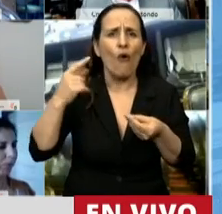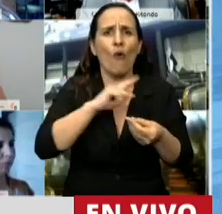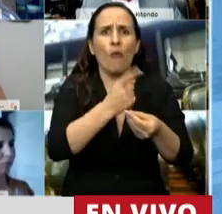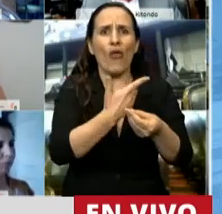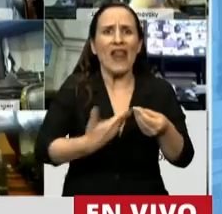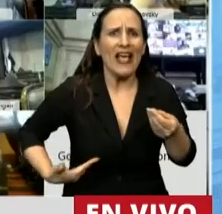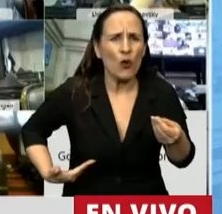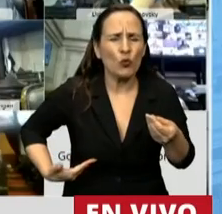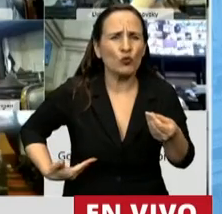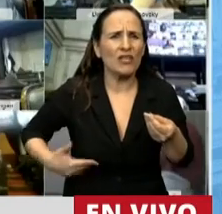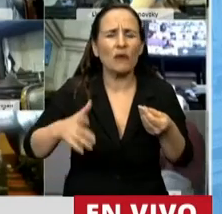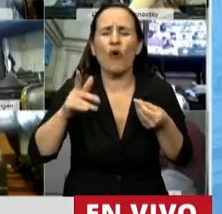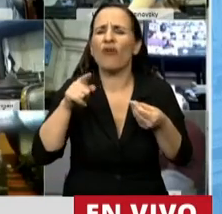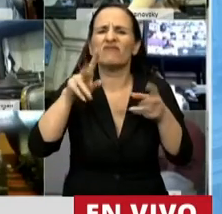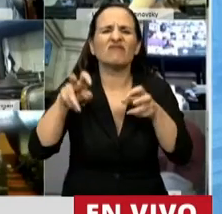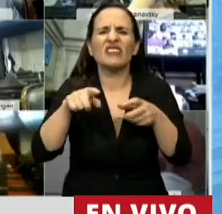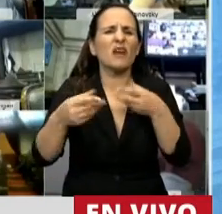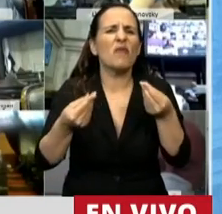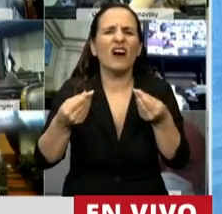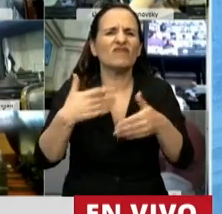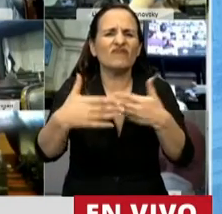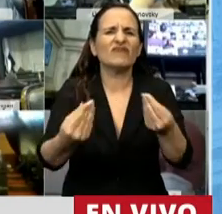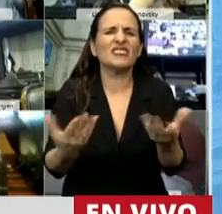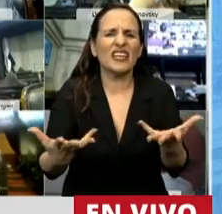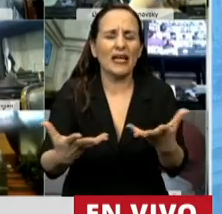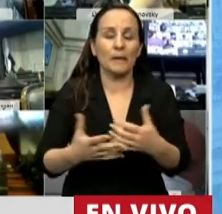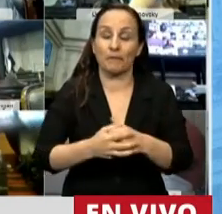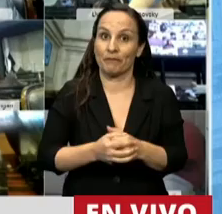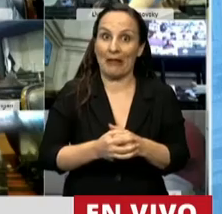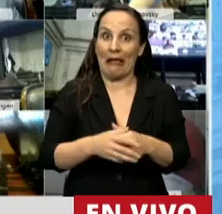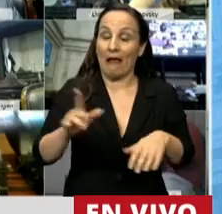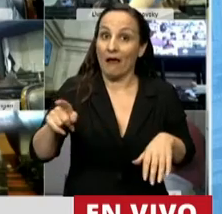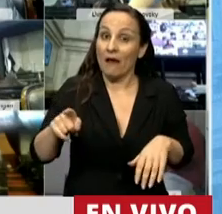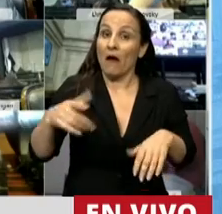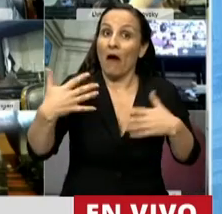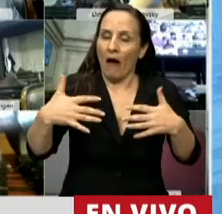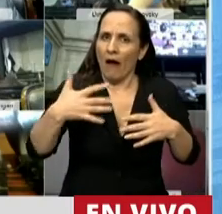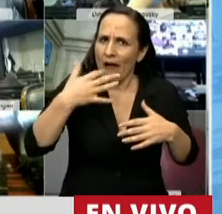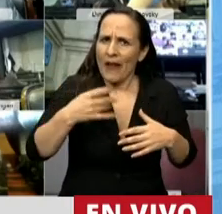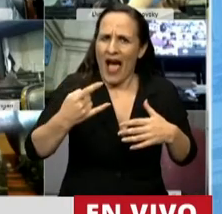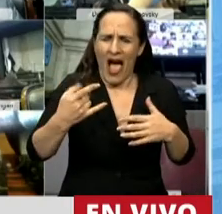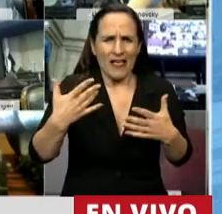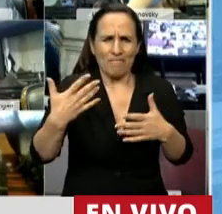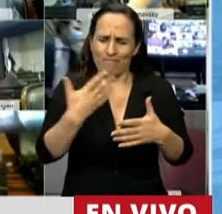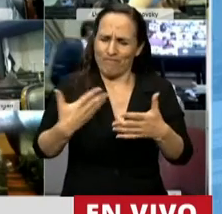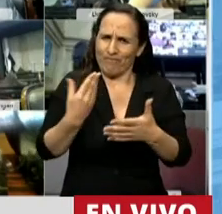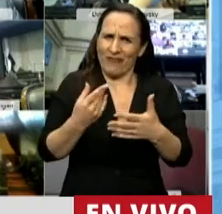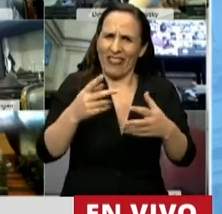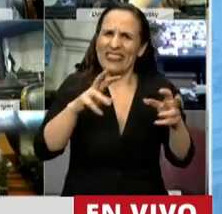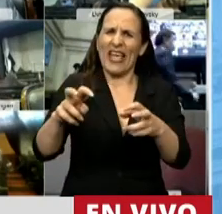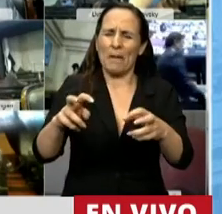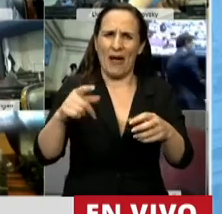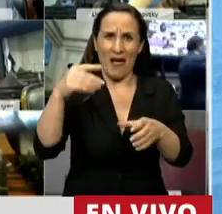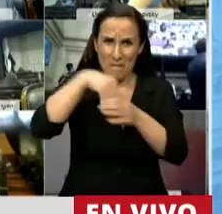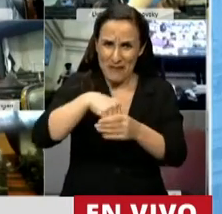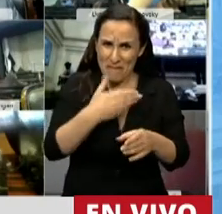Ejecutivo Nacional esta temática. La verdad que las idas y vueltas, contradicciones en muchos de los temas nos